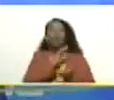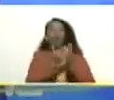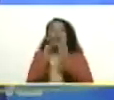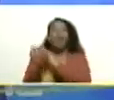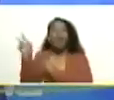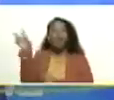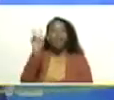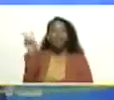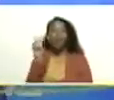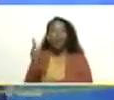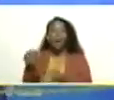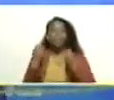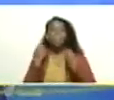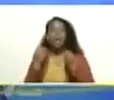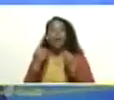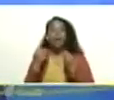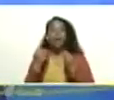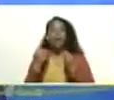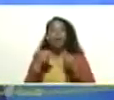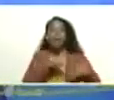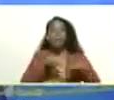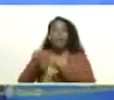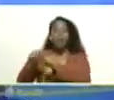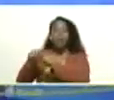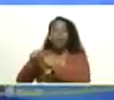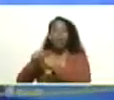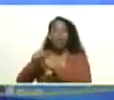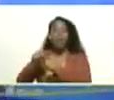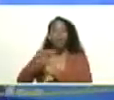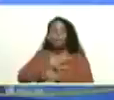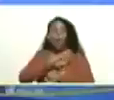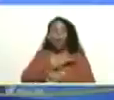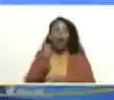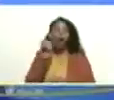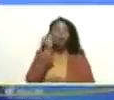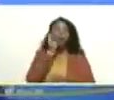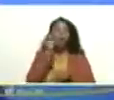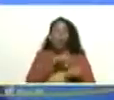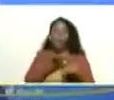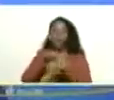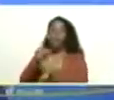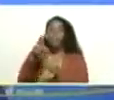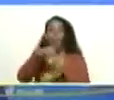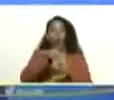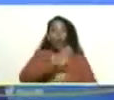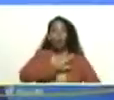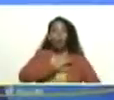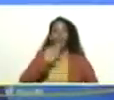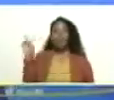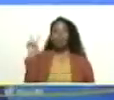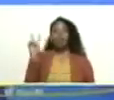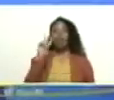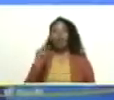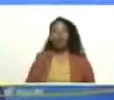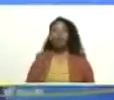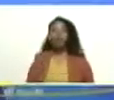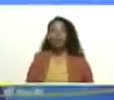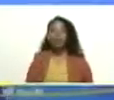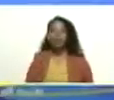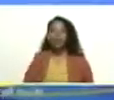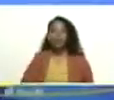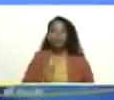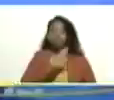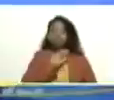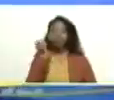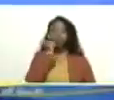para que el poder imperialista de Estados Unidos se apoderara del petróleo venezolano, se apoderara